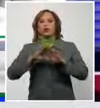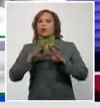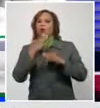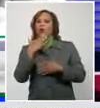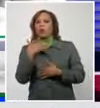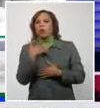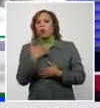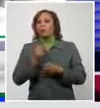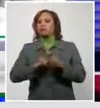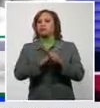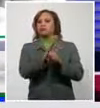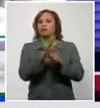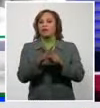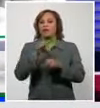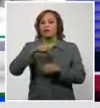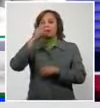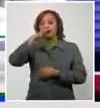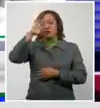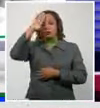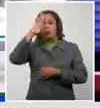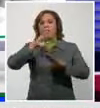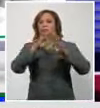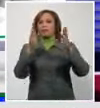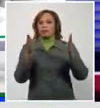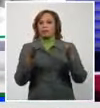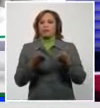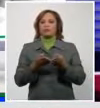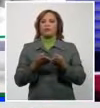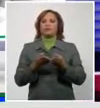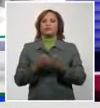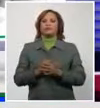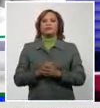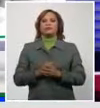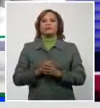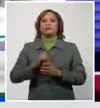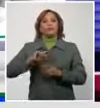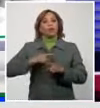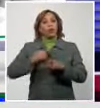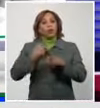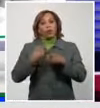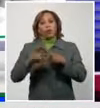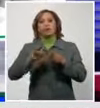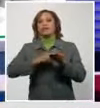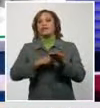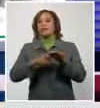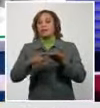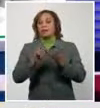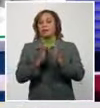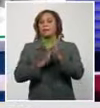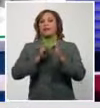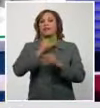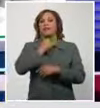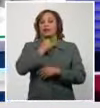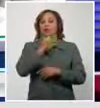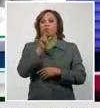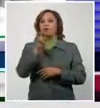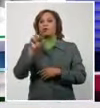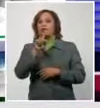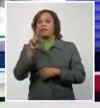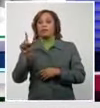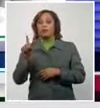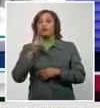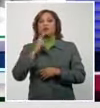la COVID-19 en Cuba y el resto del mundo. Otra semana de enero de 2021, Cuba sigue arreciando el